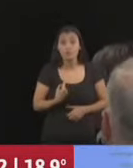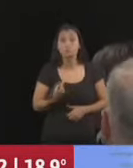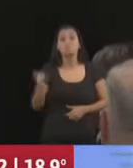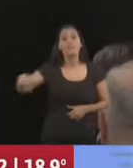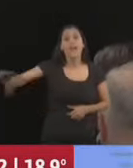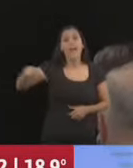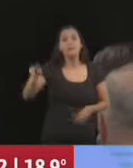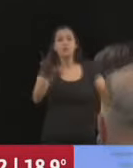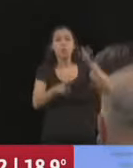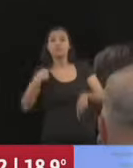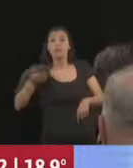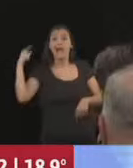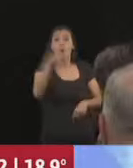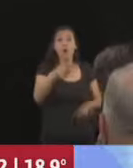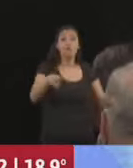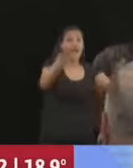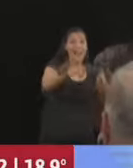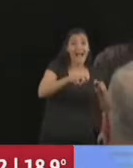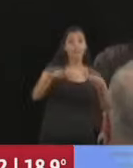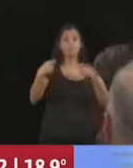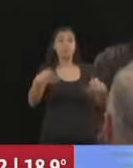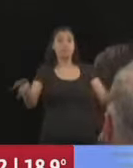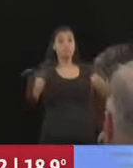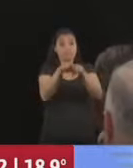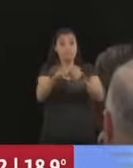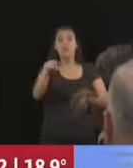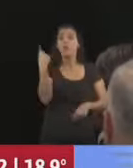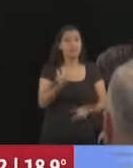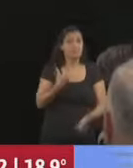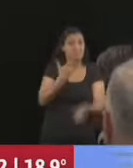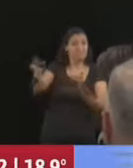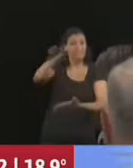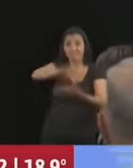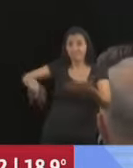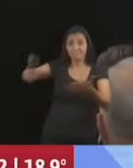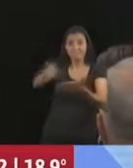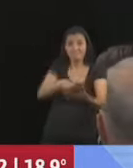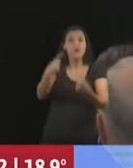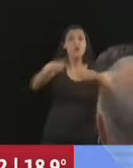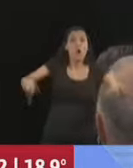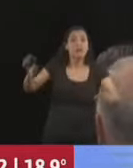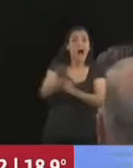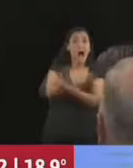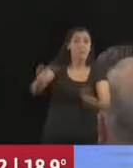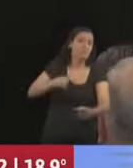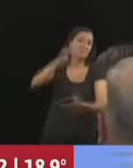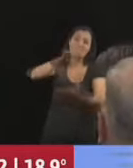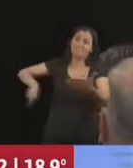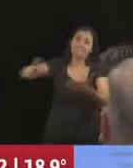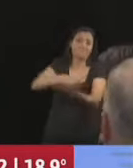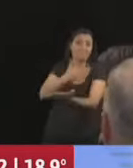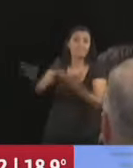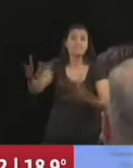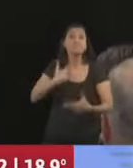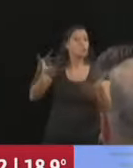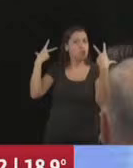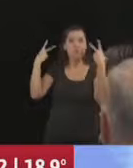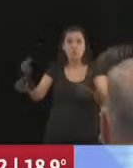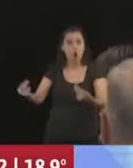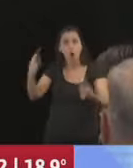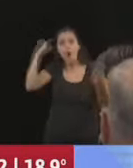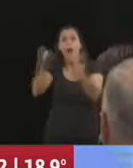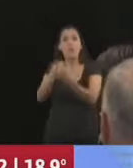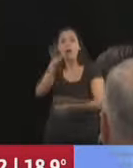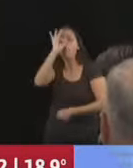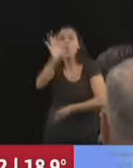déficit fiscal. Ninguna economía, ni nacional, ni provincial, ni familiar, logra sostenerse gastando